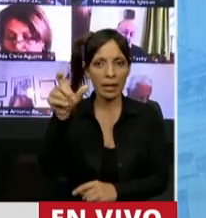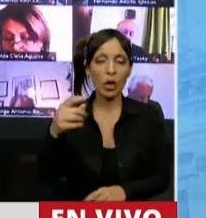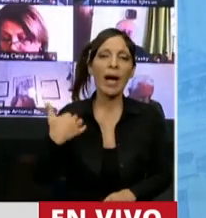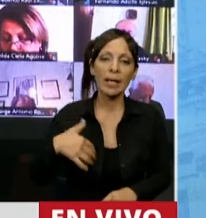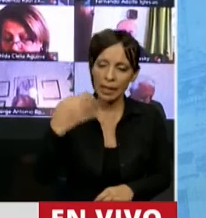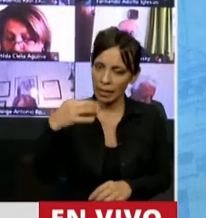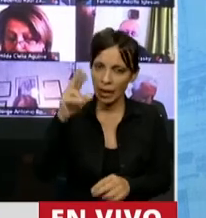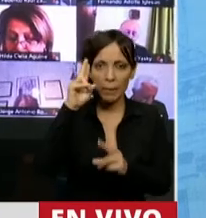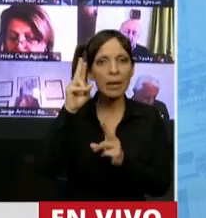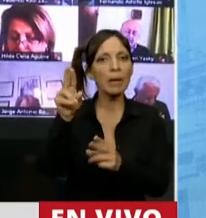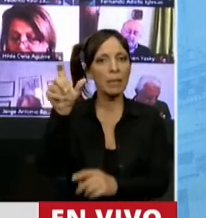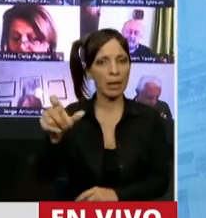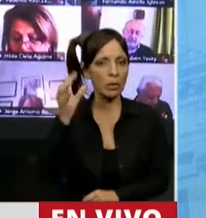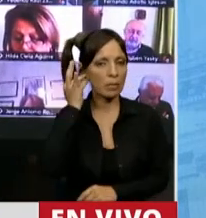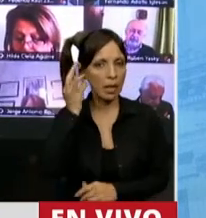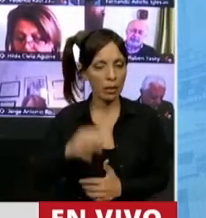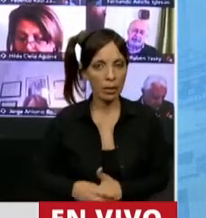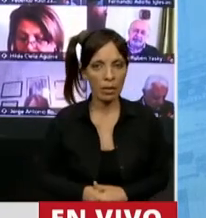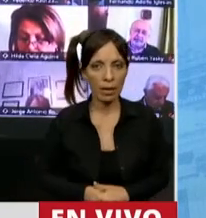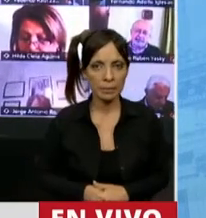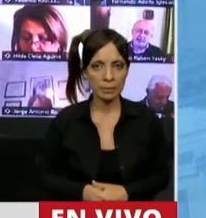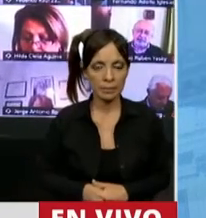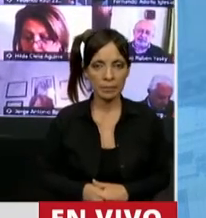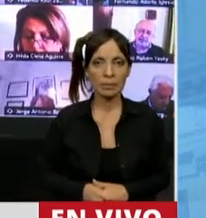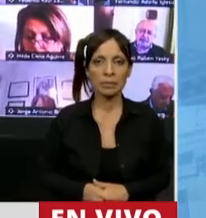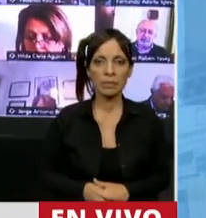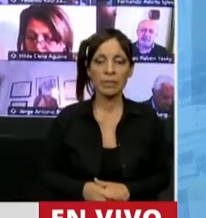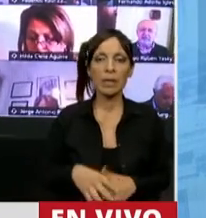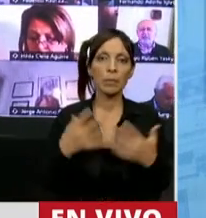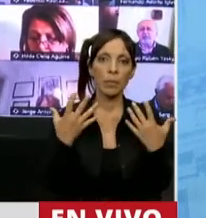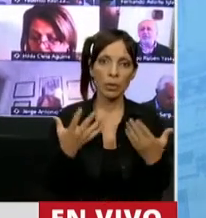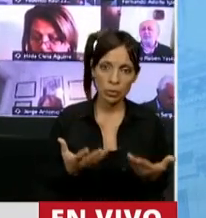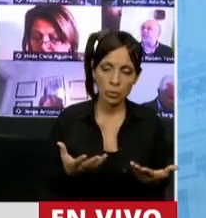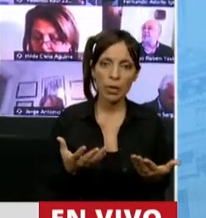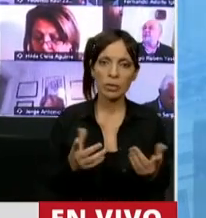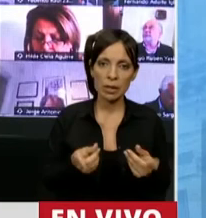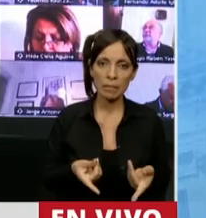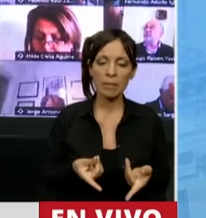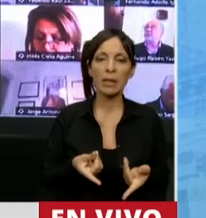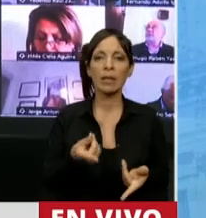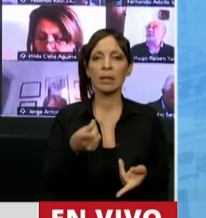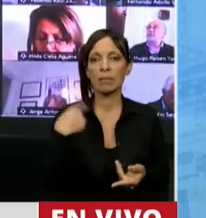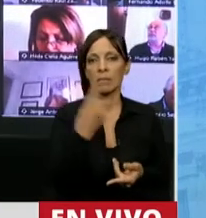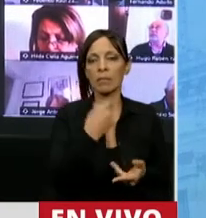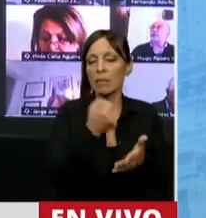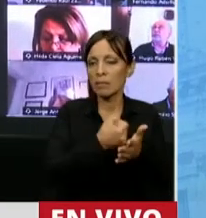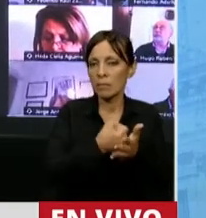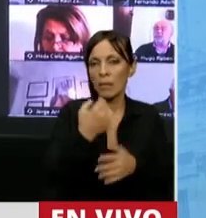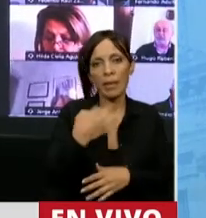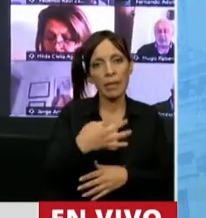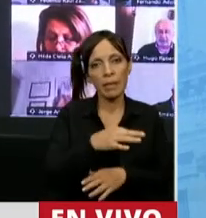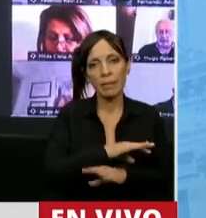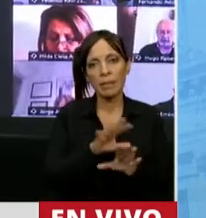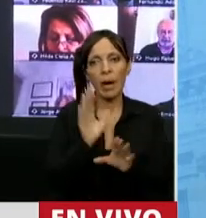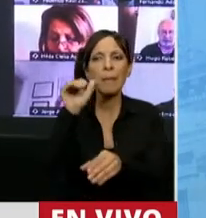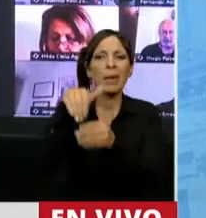Argentina merece el respeto o le merece respeto a Maradona y, por supuesto, tratar de meternos